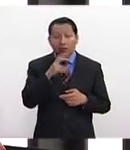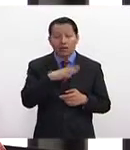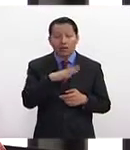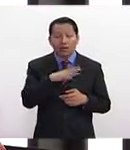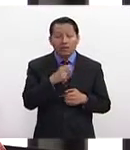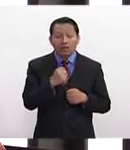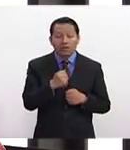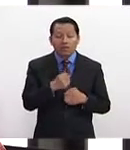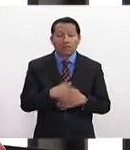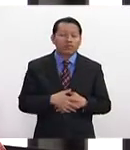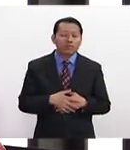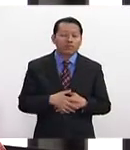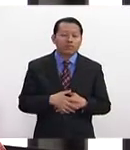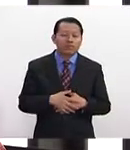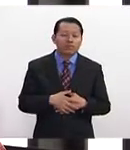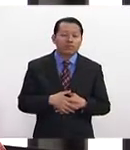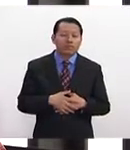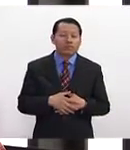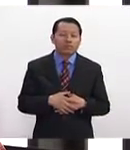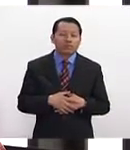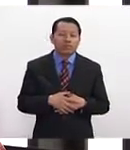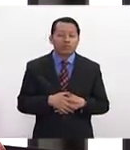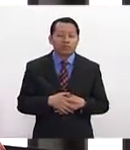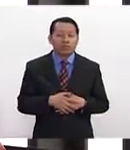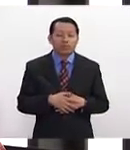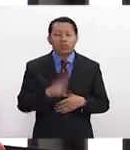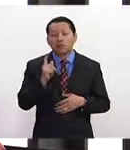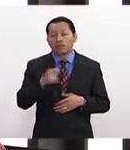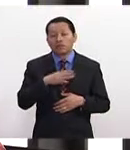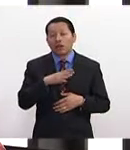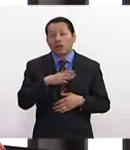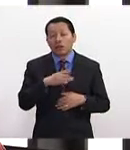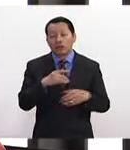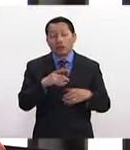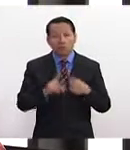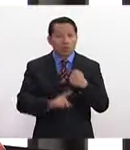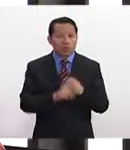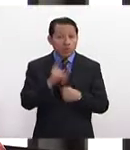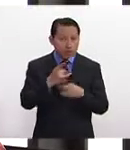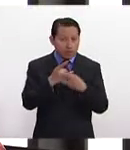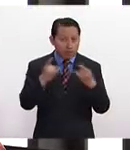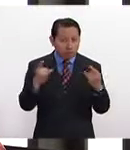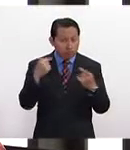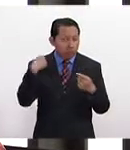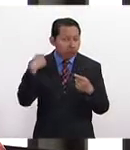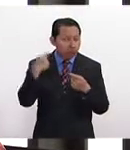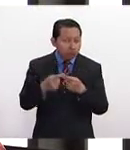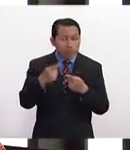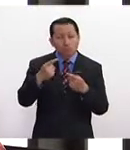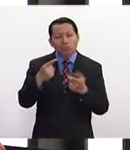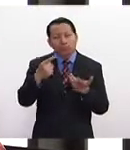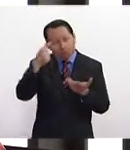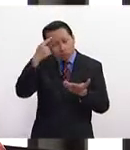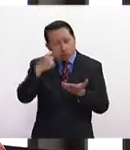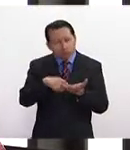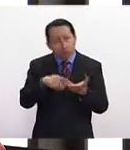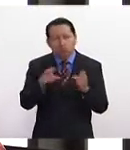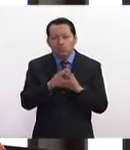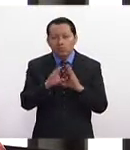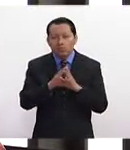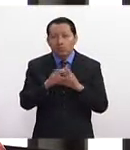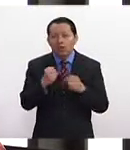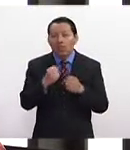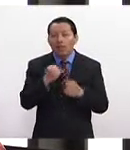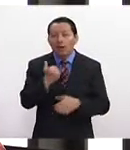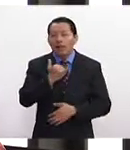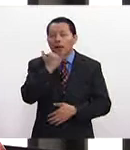Y a pesar de que es un problema ya histórico, Yo creo que el gran error,